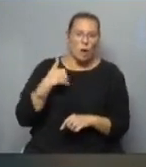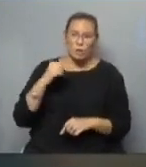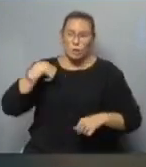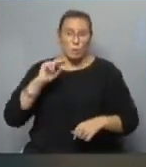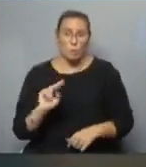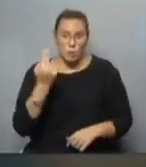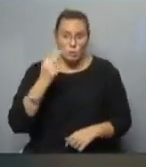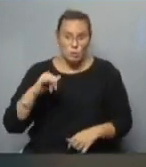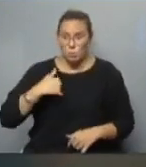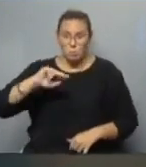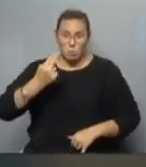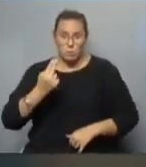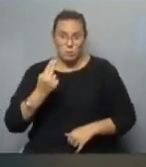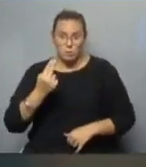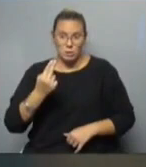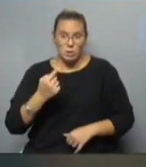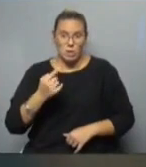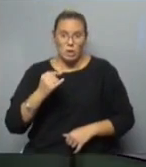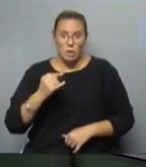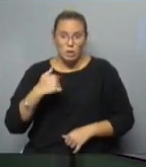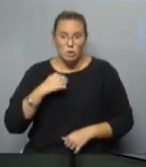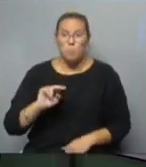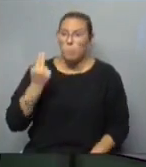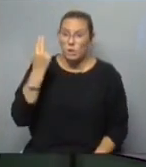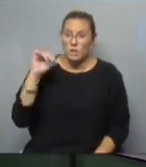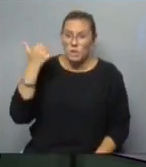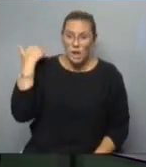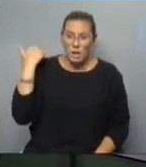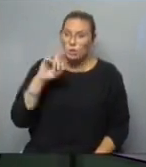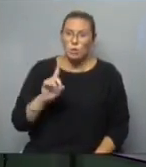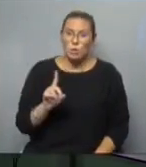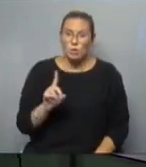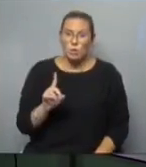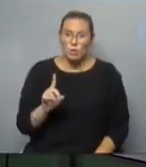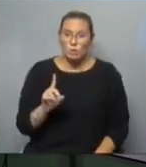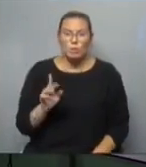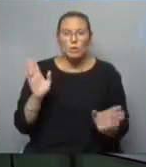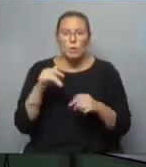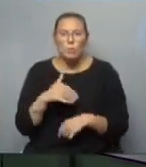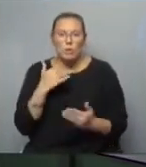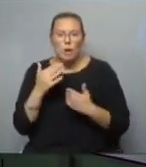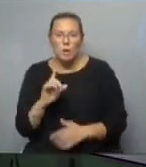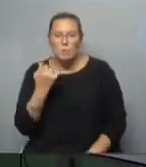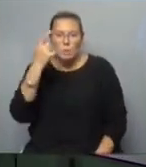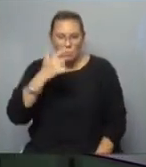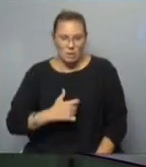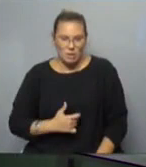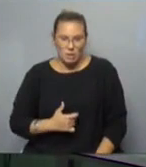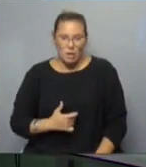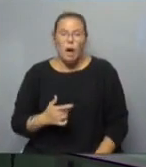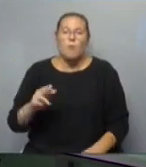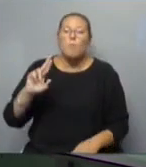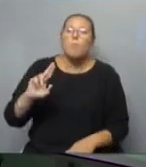muero, yo me morí. Mejor dicho, yo me muero sí, pero yo me morí no. Entonces no podés usarlo en primera persona. Claro. La muerte